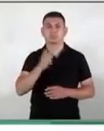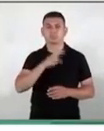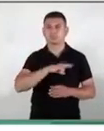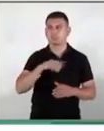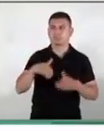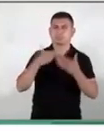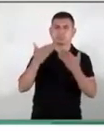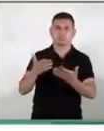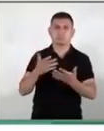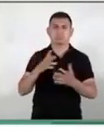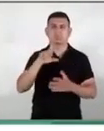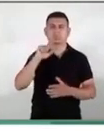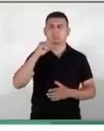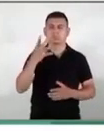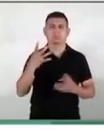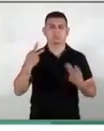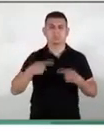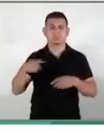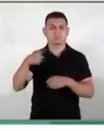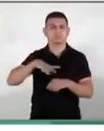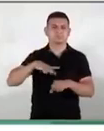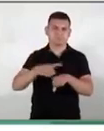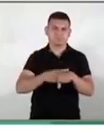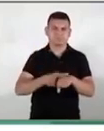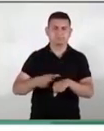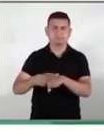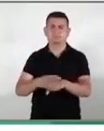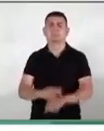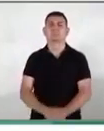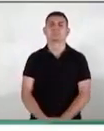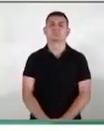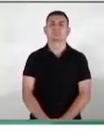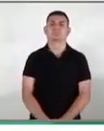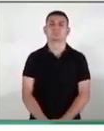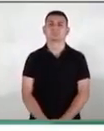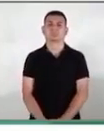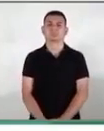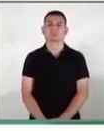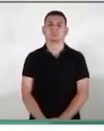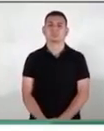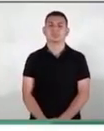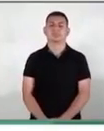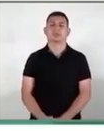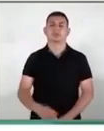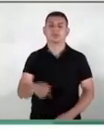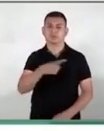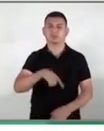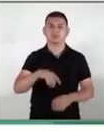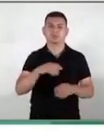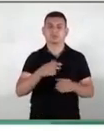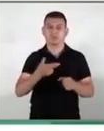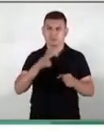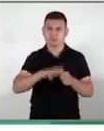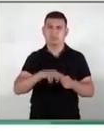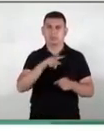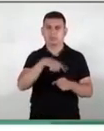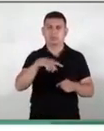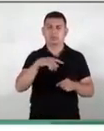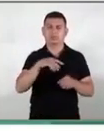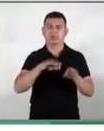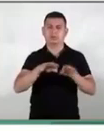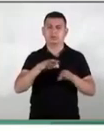otras instancias 24 casos confirmados. Continúa el personal de salud presentando casos